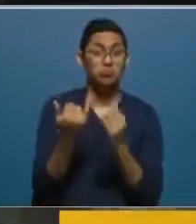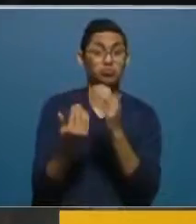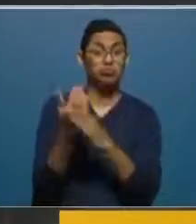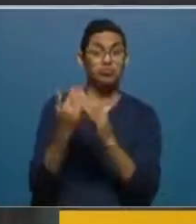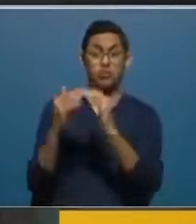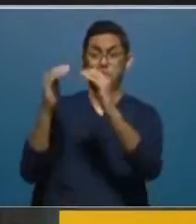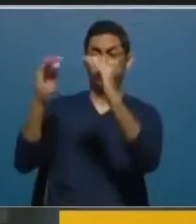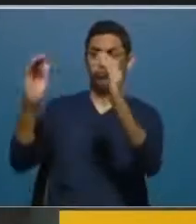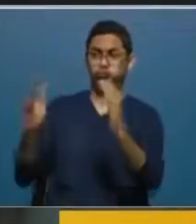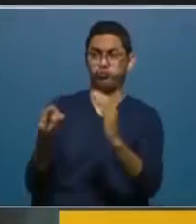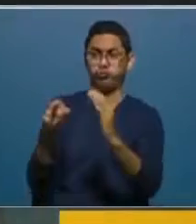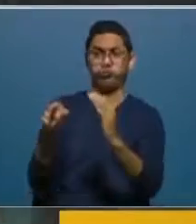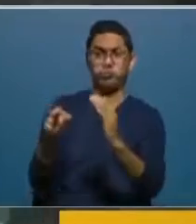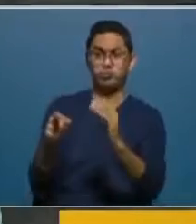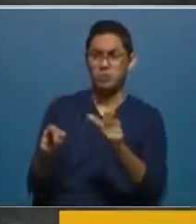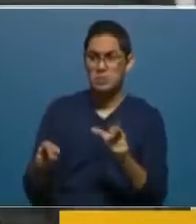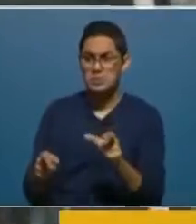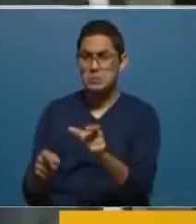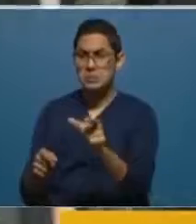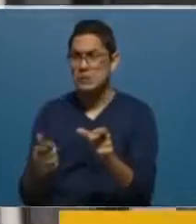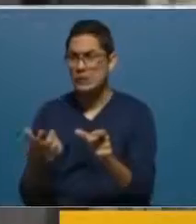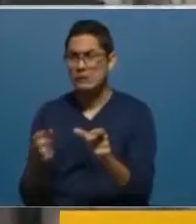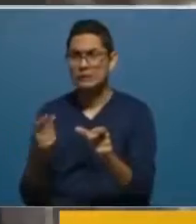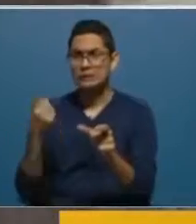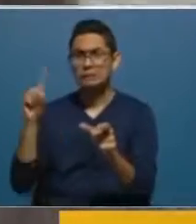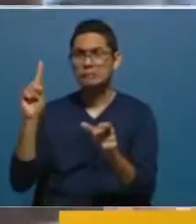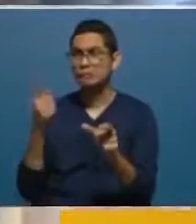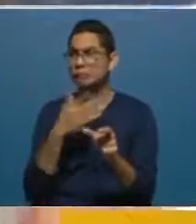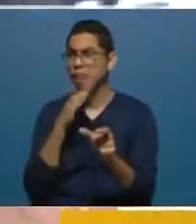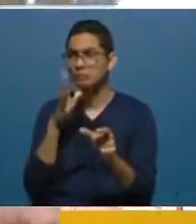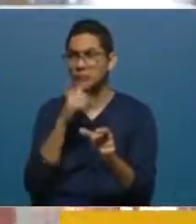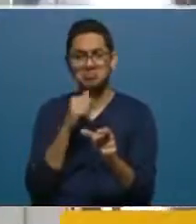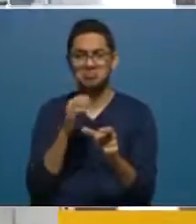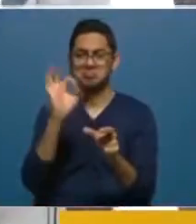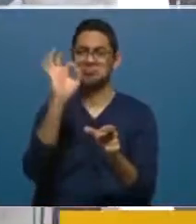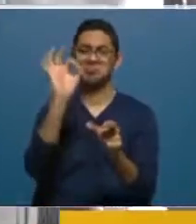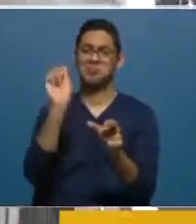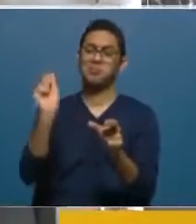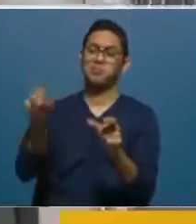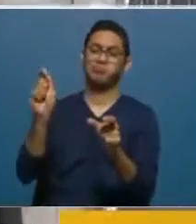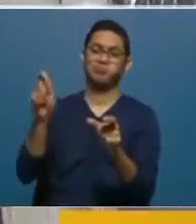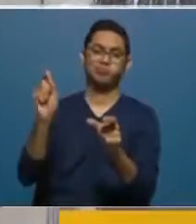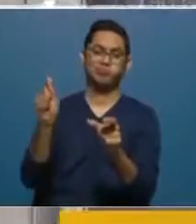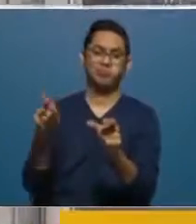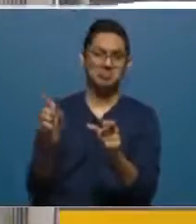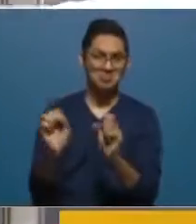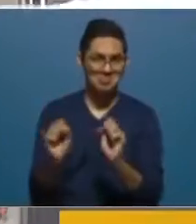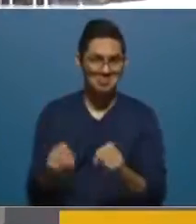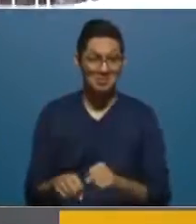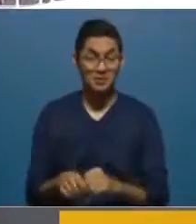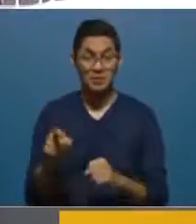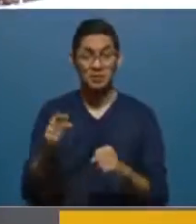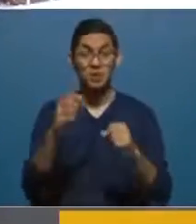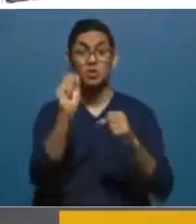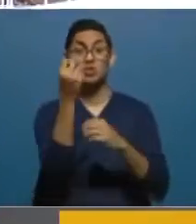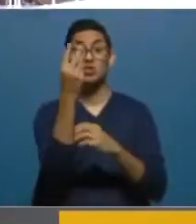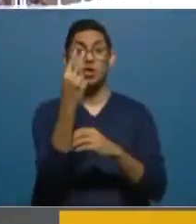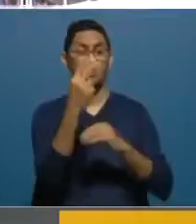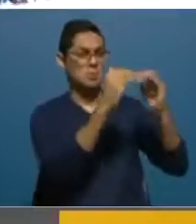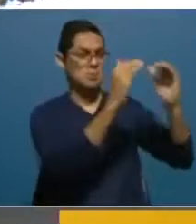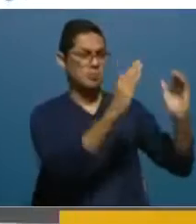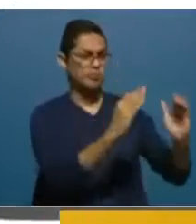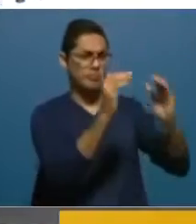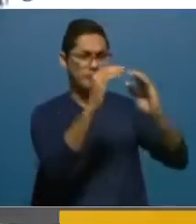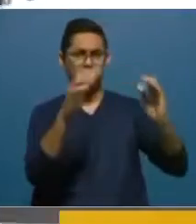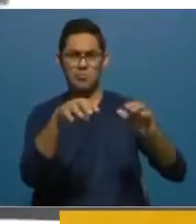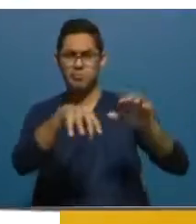la recarga de tarjetas que aceptan monedas de un balboa, mejor conocidas como Martinellis. Son un total de 12 nuevas máquinas, las